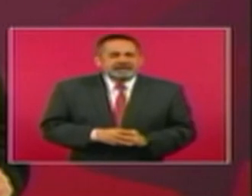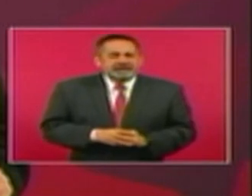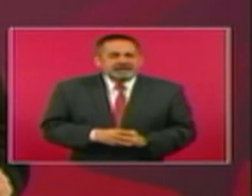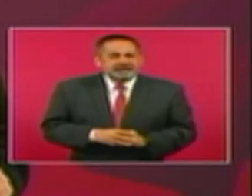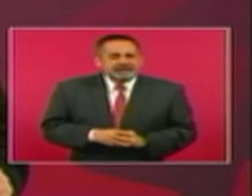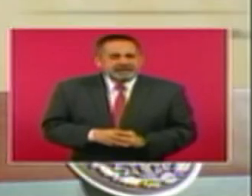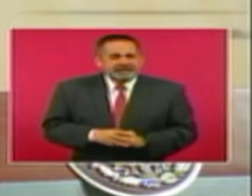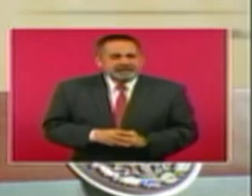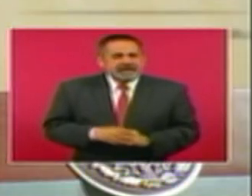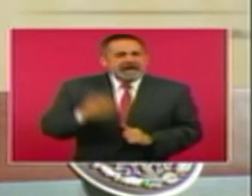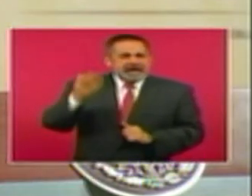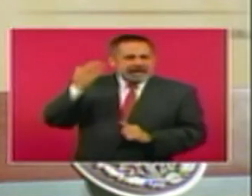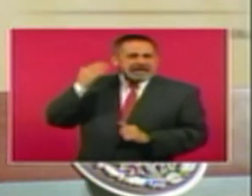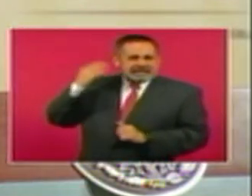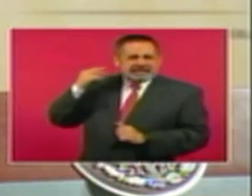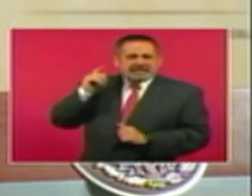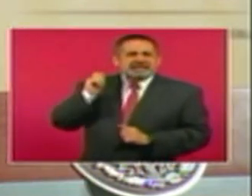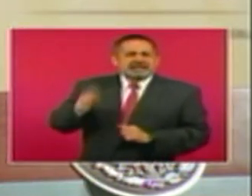a Juan Manuel